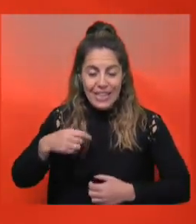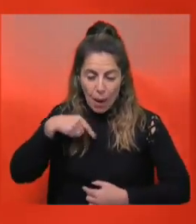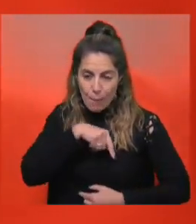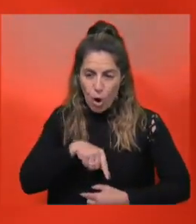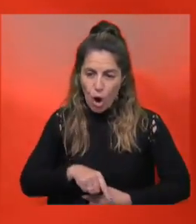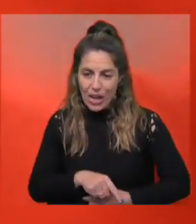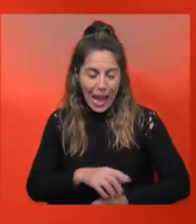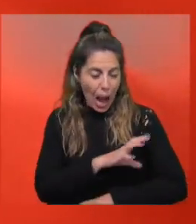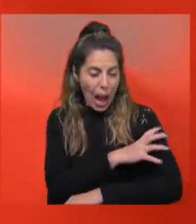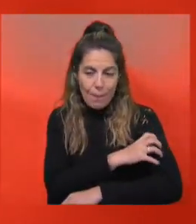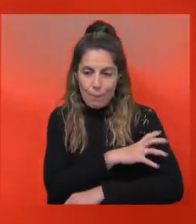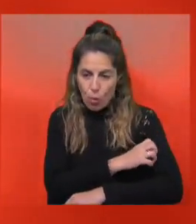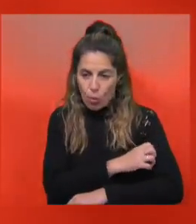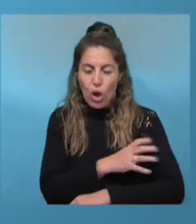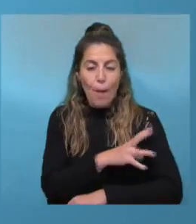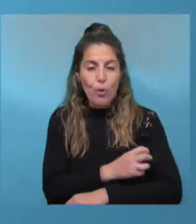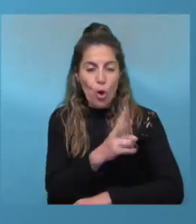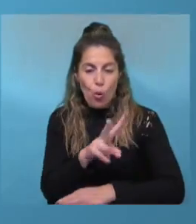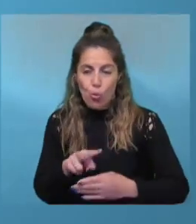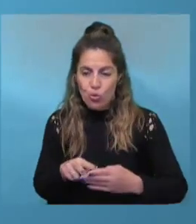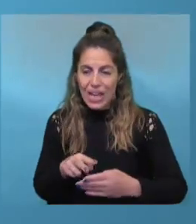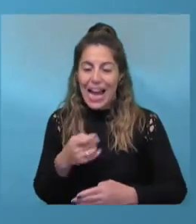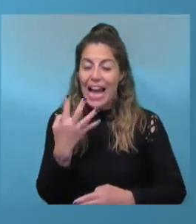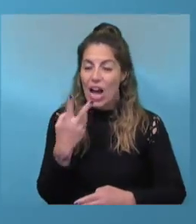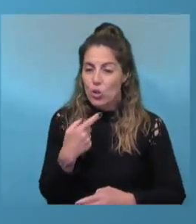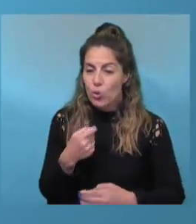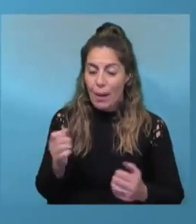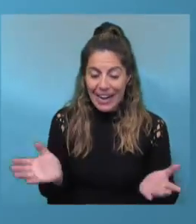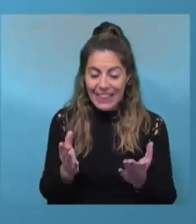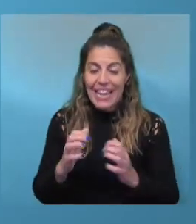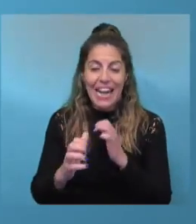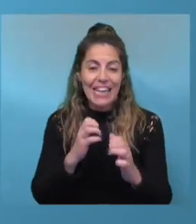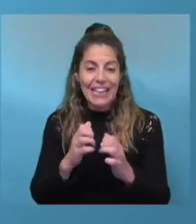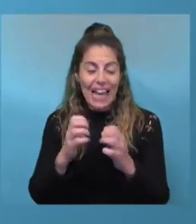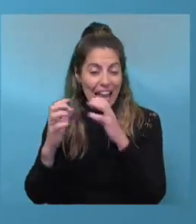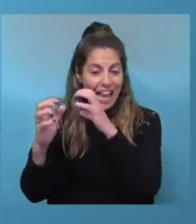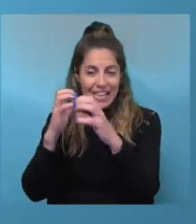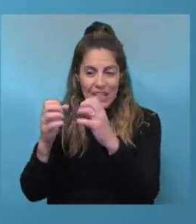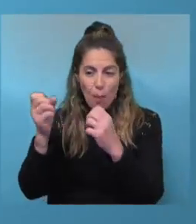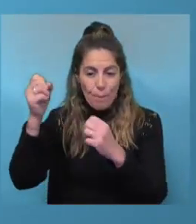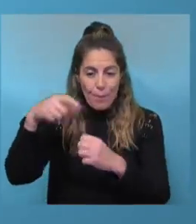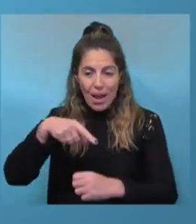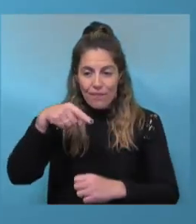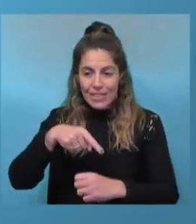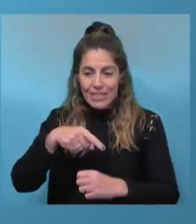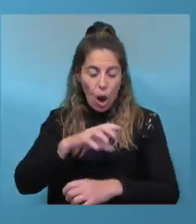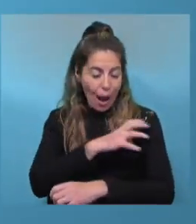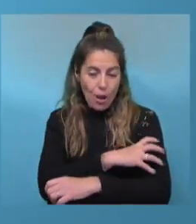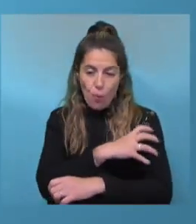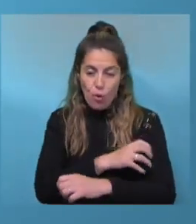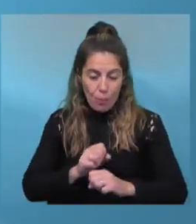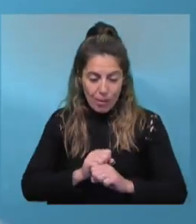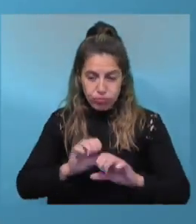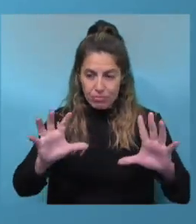hasta el músculo y el músculo utiliza este azúcar para generar energía. El cerebro le manda señales a los músculos para que se